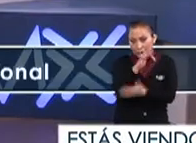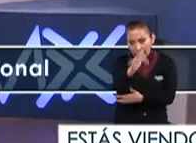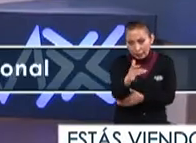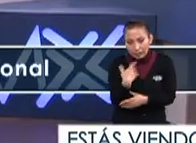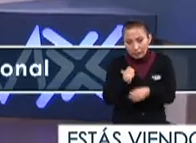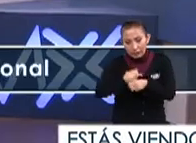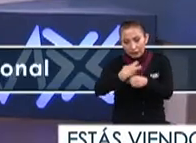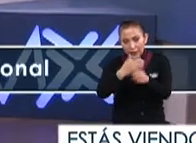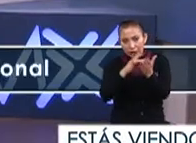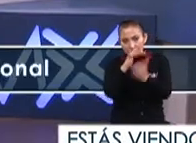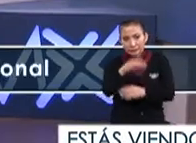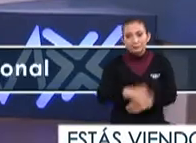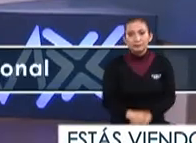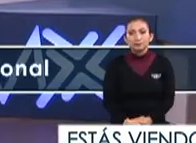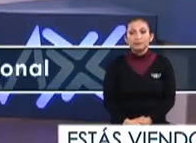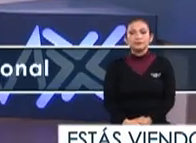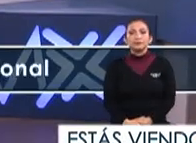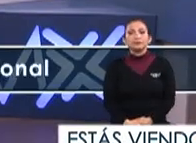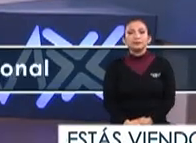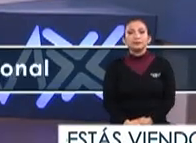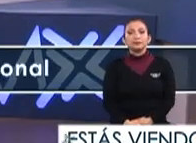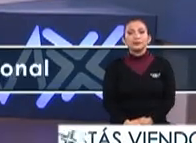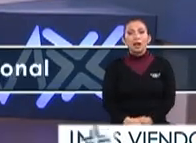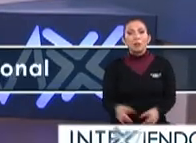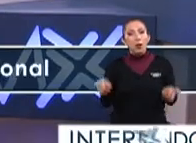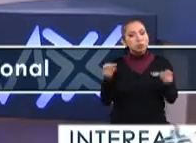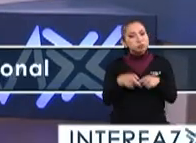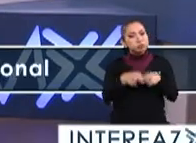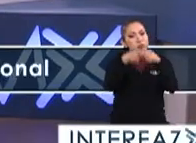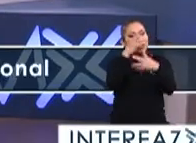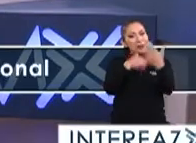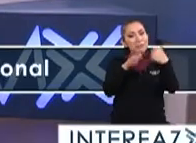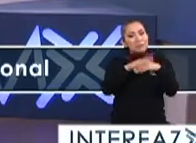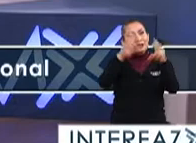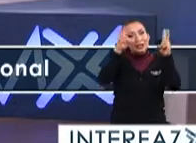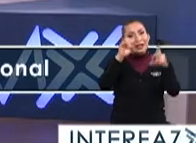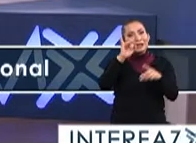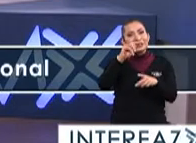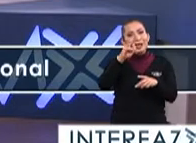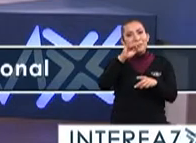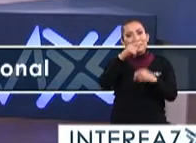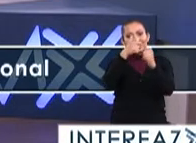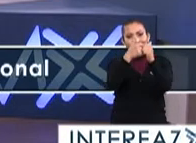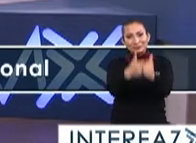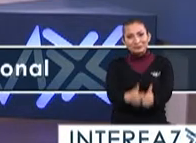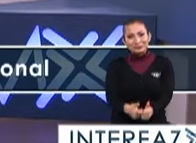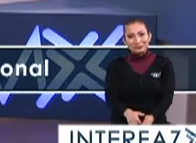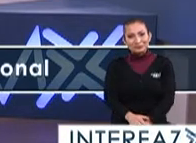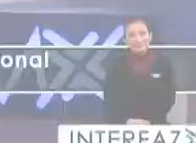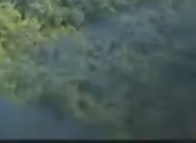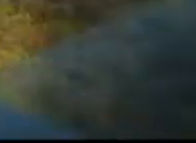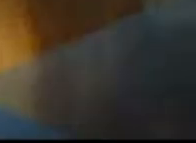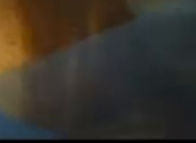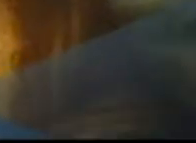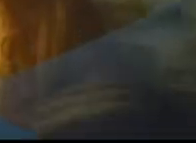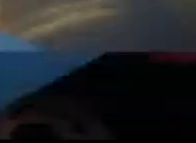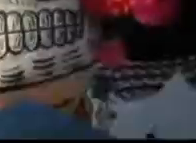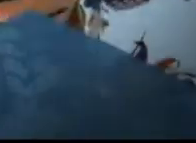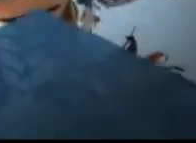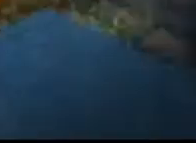gracias por la invitación. Muchas Gracias. Gracias. Hacemos una breve pausa y regresamos con más temas en Interfaz. No se vayan.